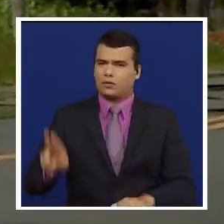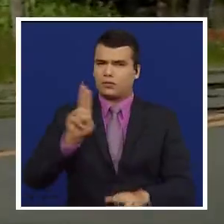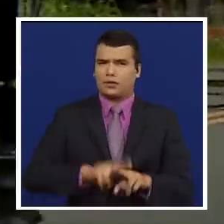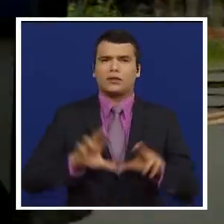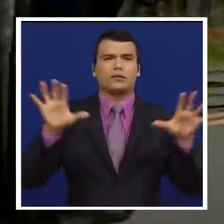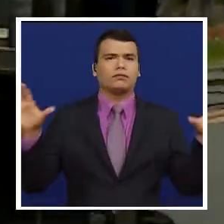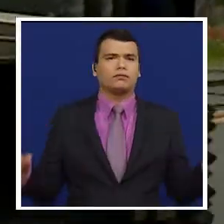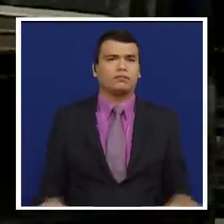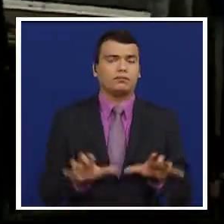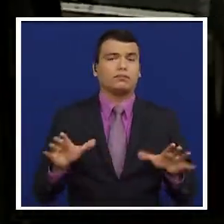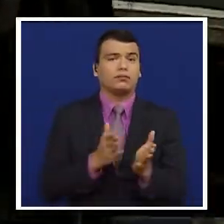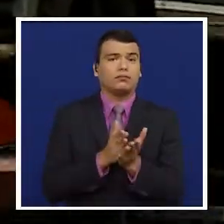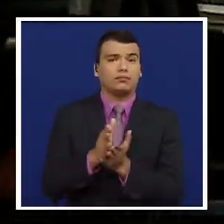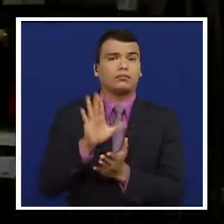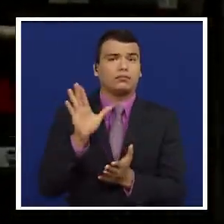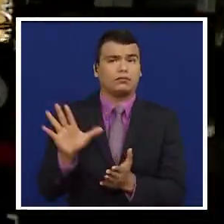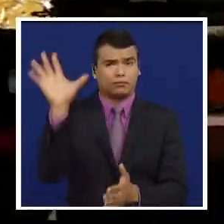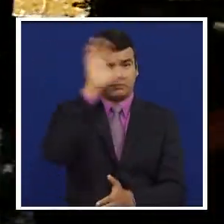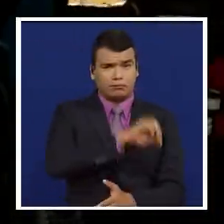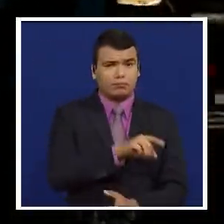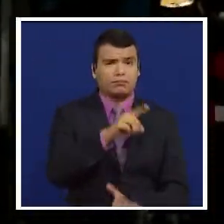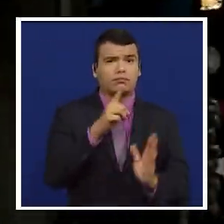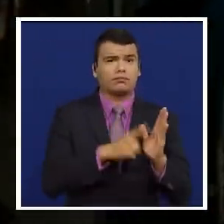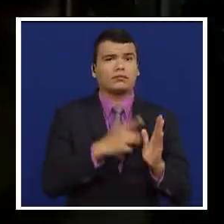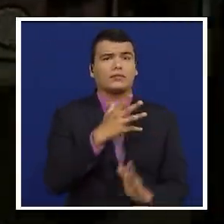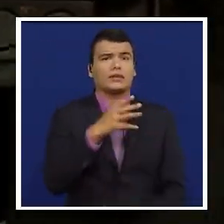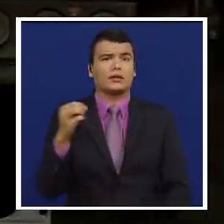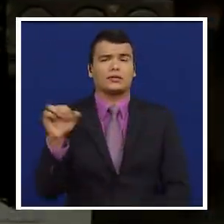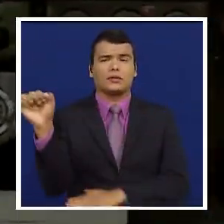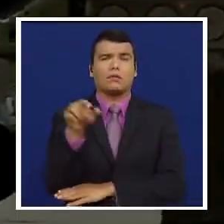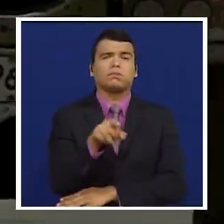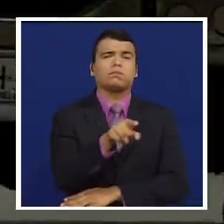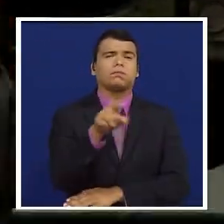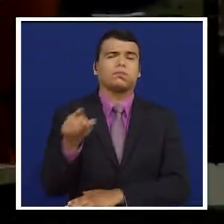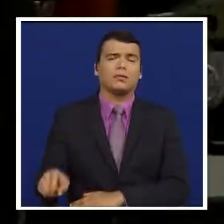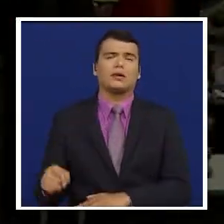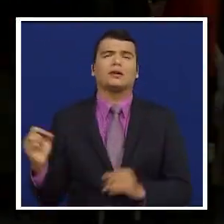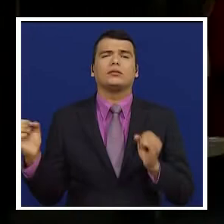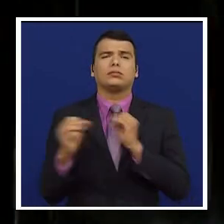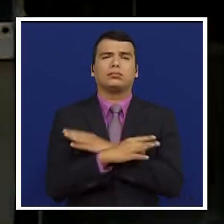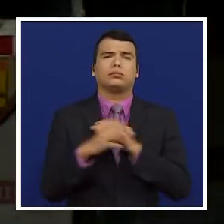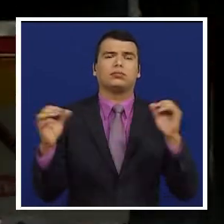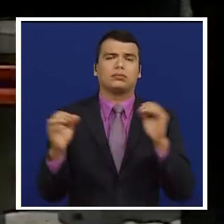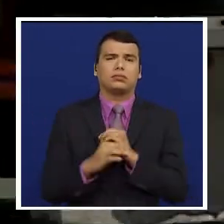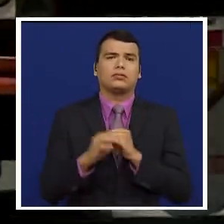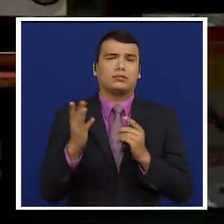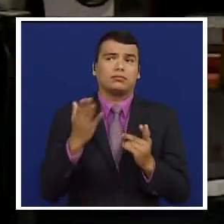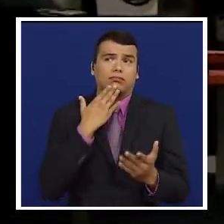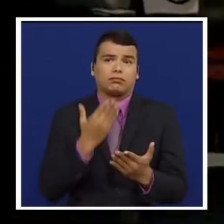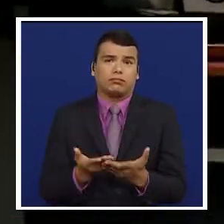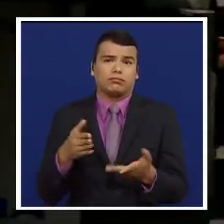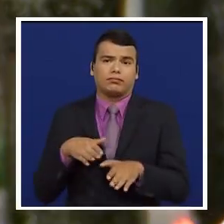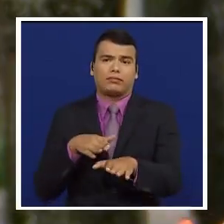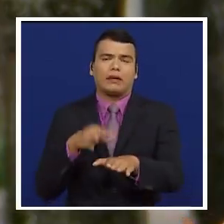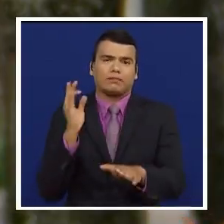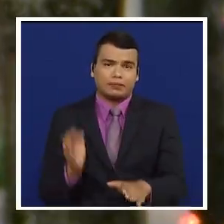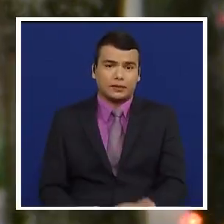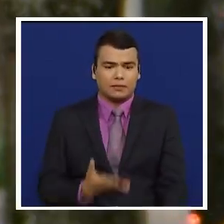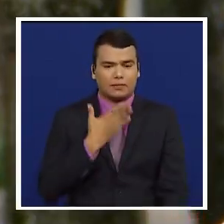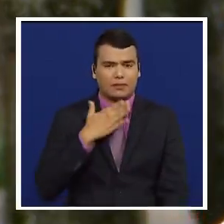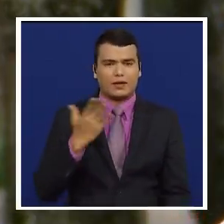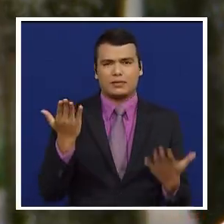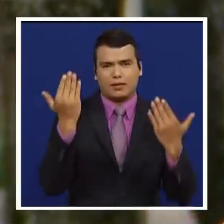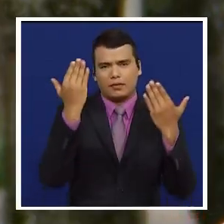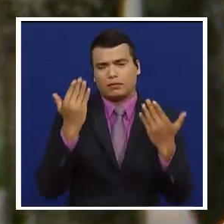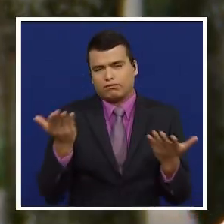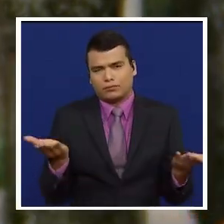es necesario reconocer que los 1.500 camiones que en promedio circulan gracias a las caravanas no son suficientes. Digamos que nos ha